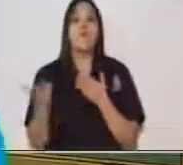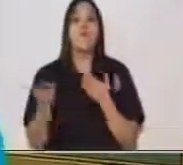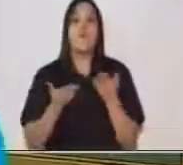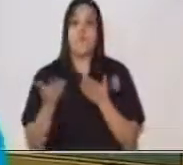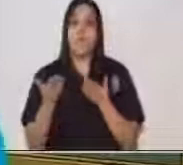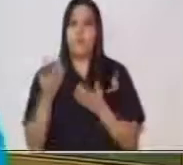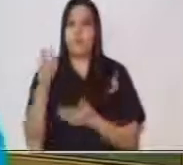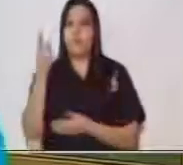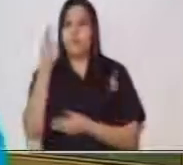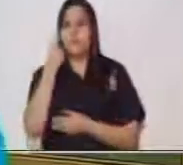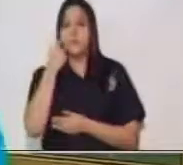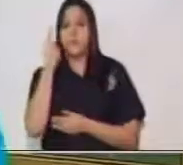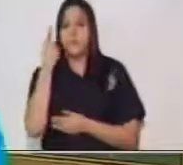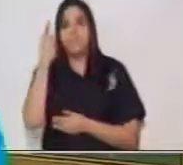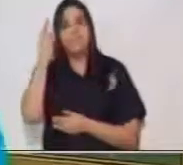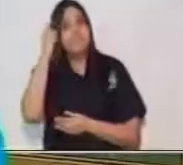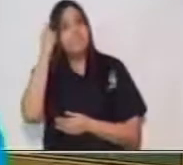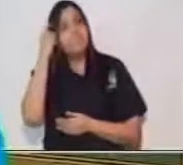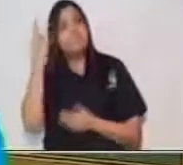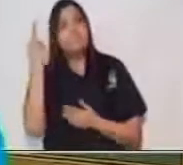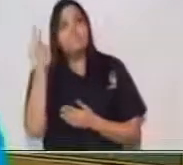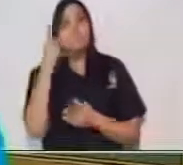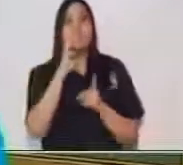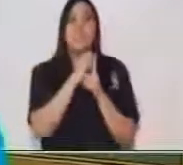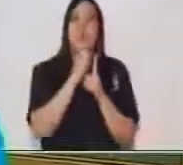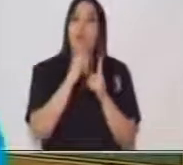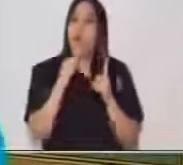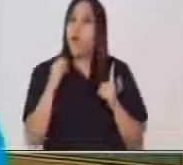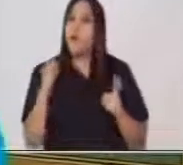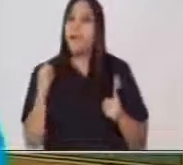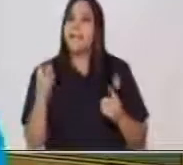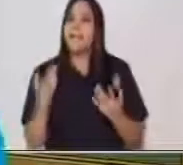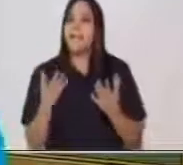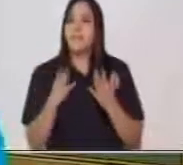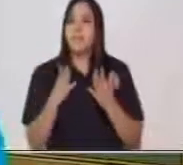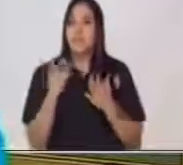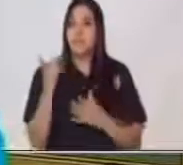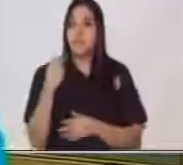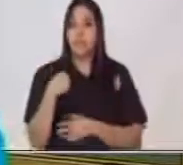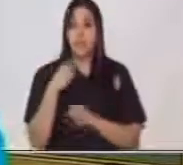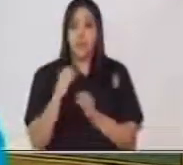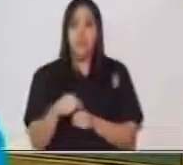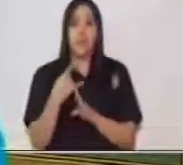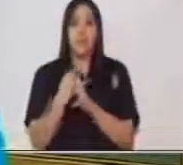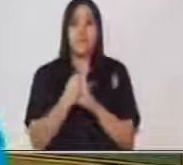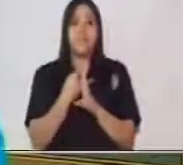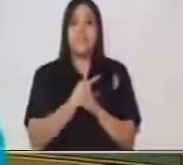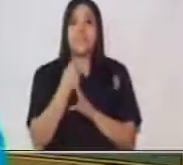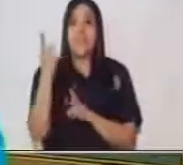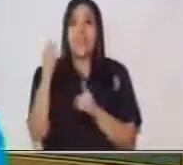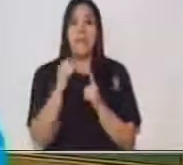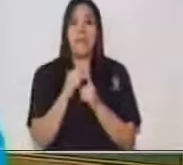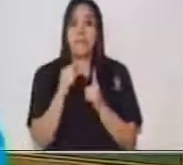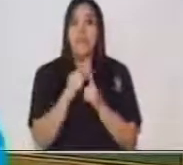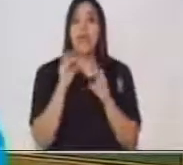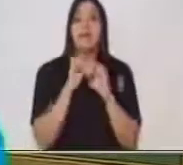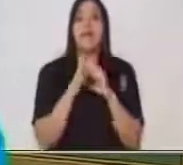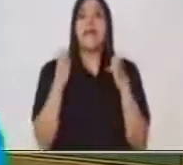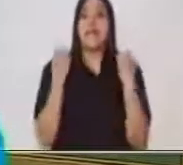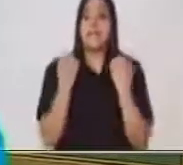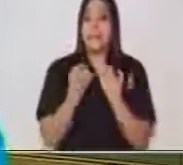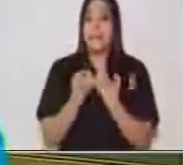vamos a pensar en una oración donde utilicemos la palabra equipo. Y vamos a